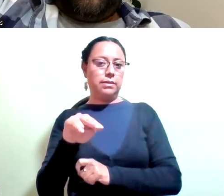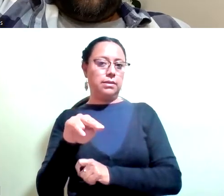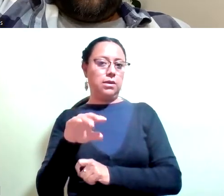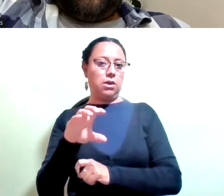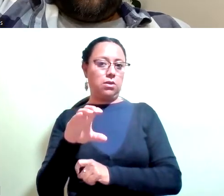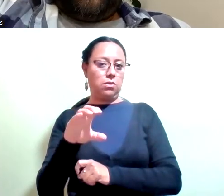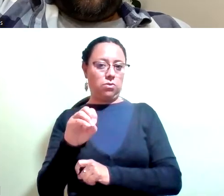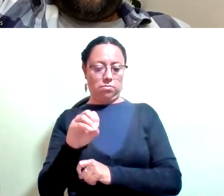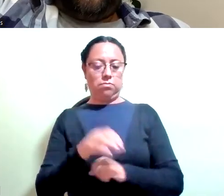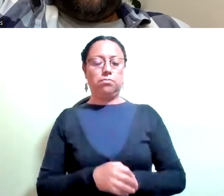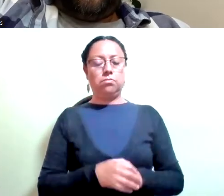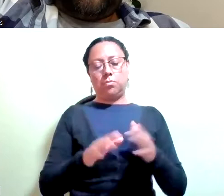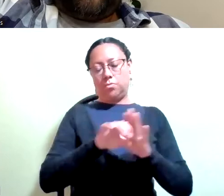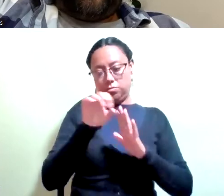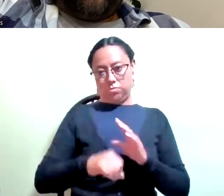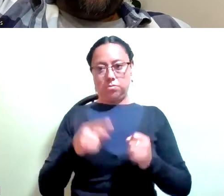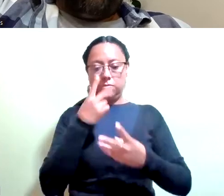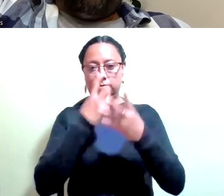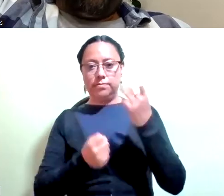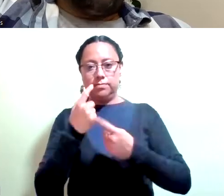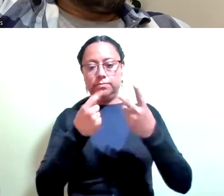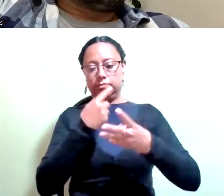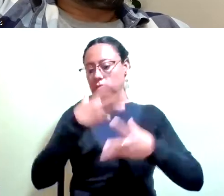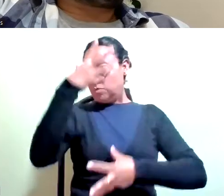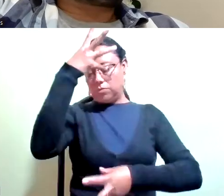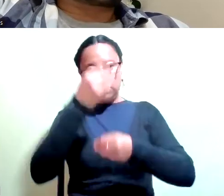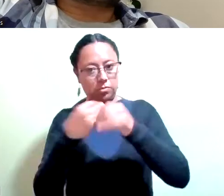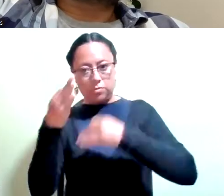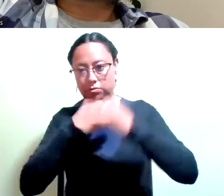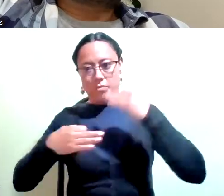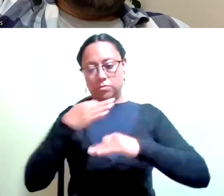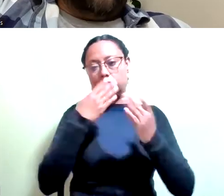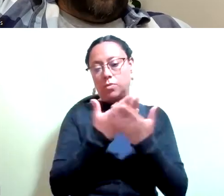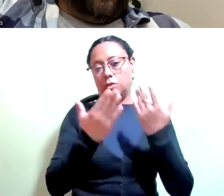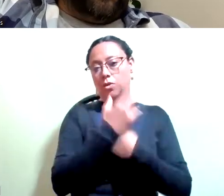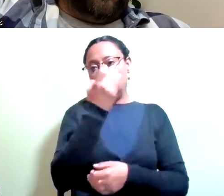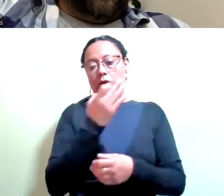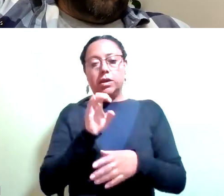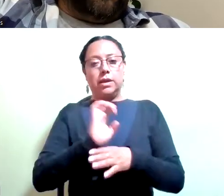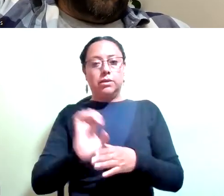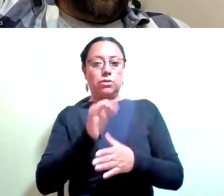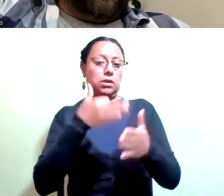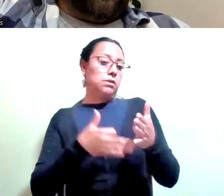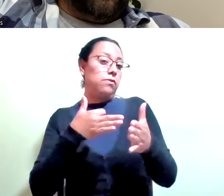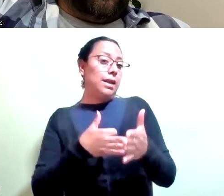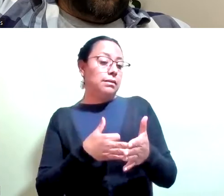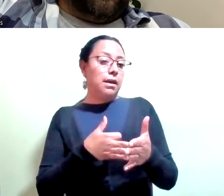cualquier desventaja social, abarca todos los sectores, y si no, porque aquí nos estaría haciendo falta, por ejemplo, meter